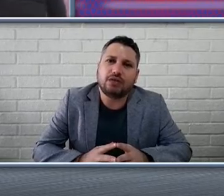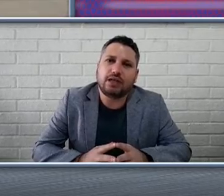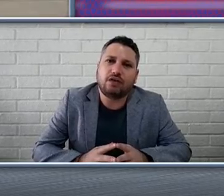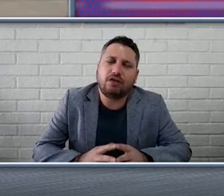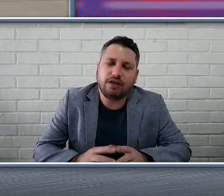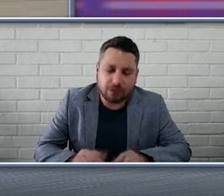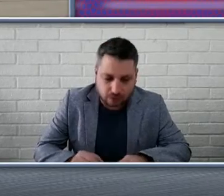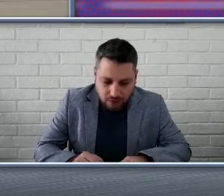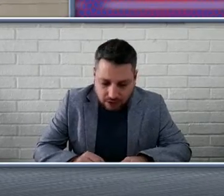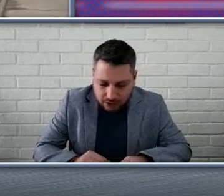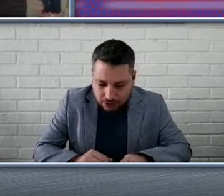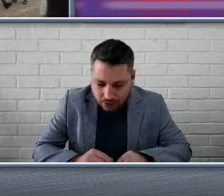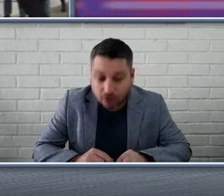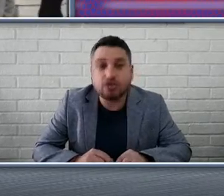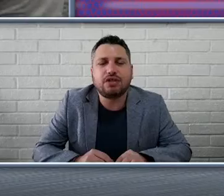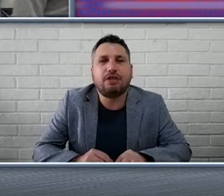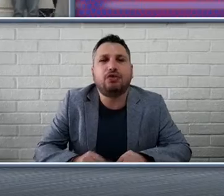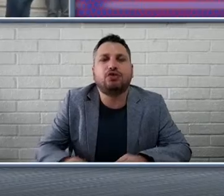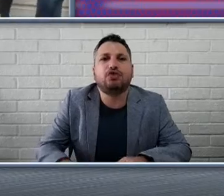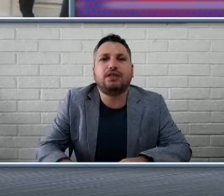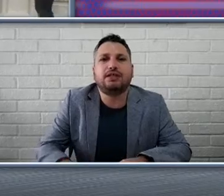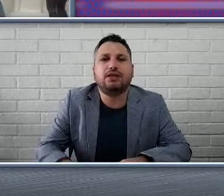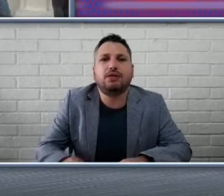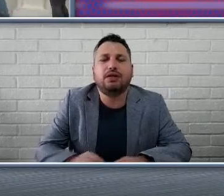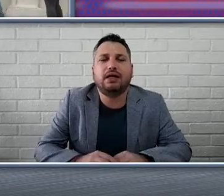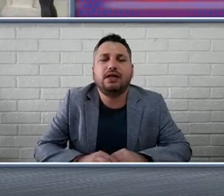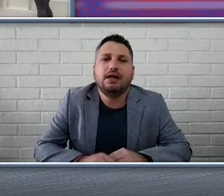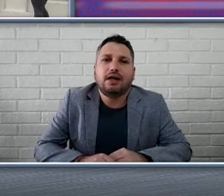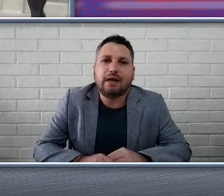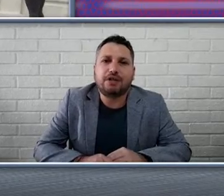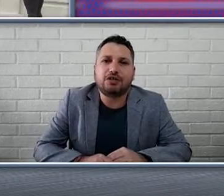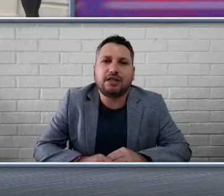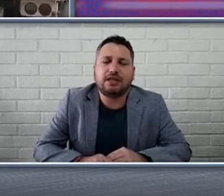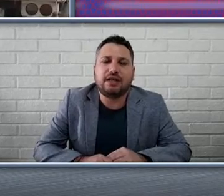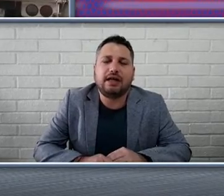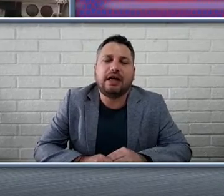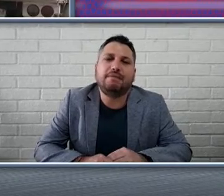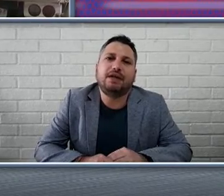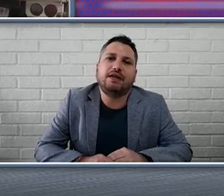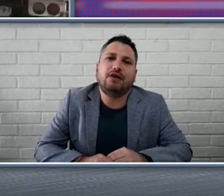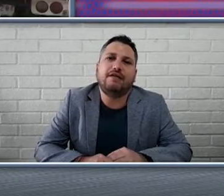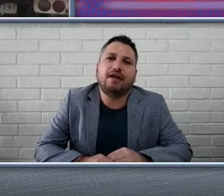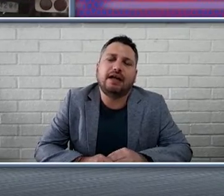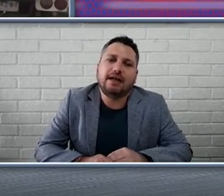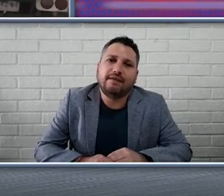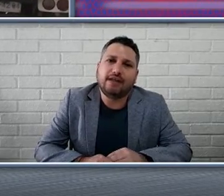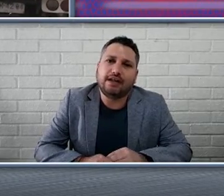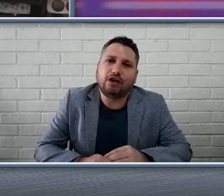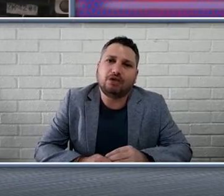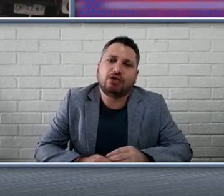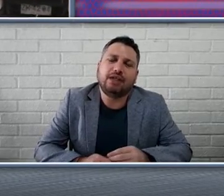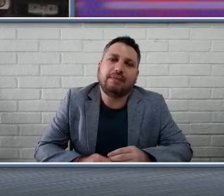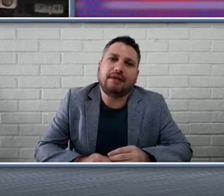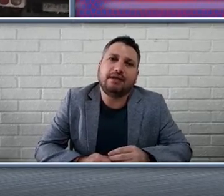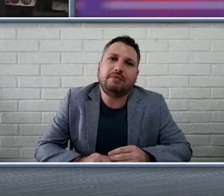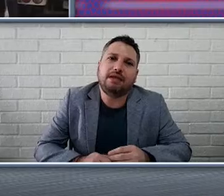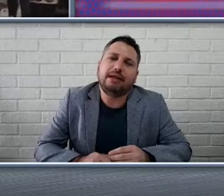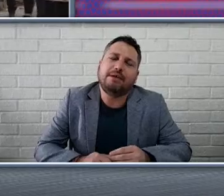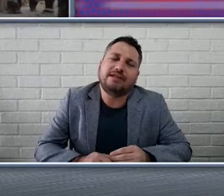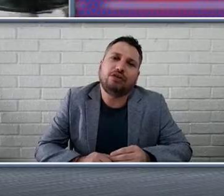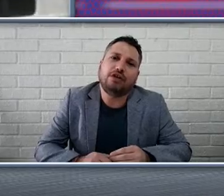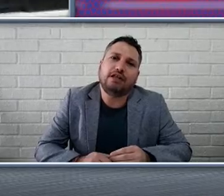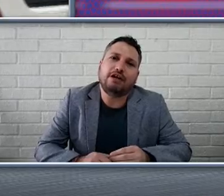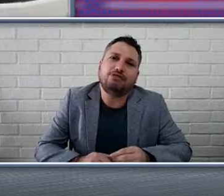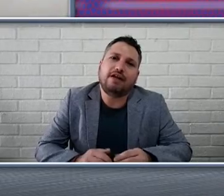a causa del COVID-19 y ya son 11.850 las personas que han perdido la vida desde que comenzó esta pandemia